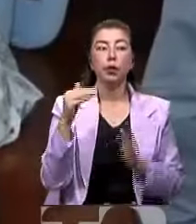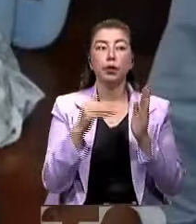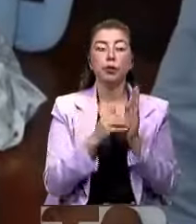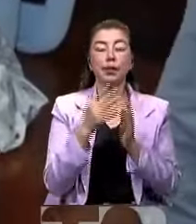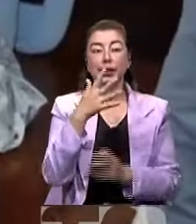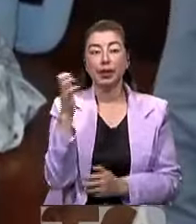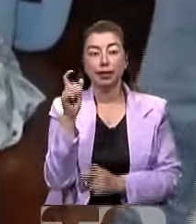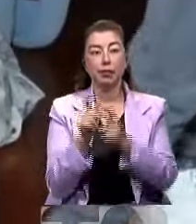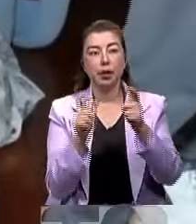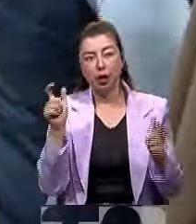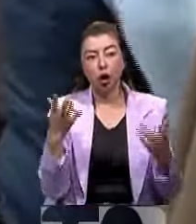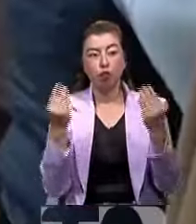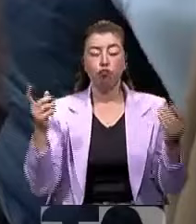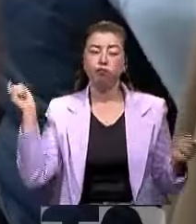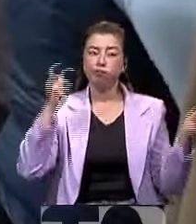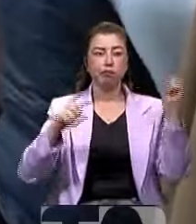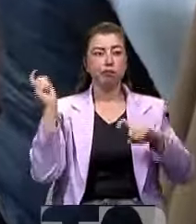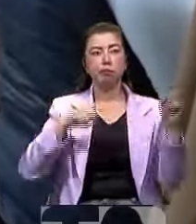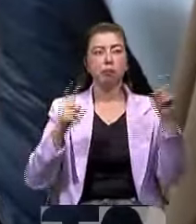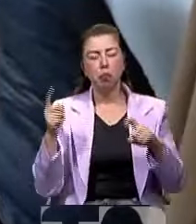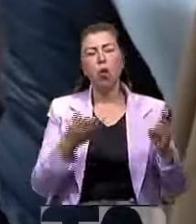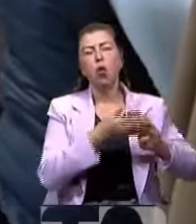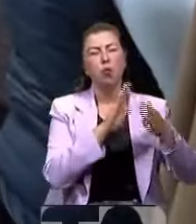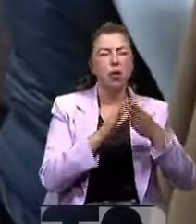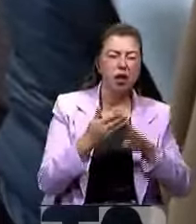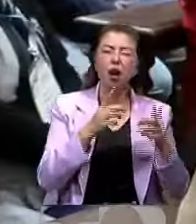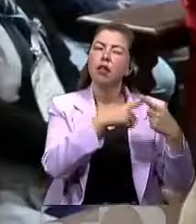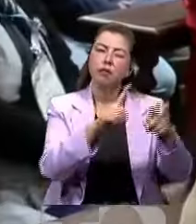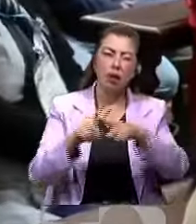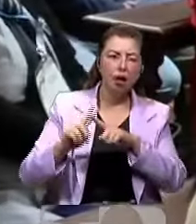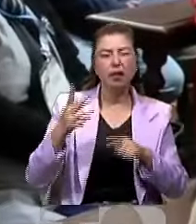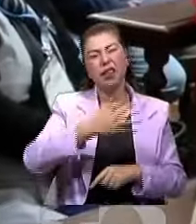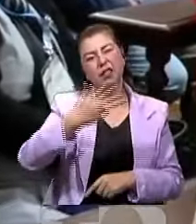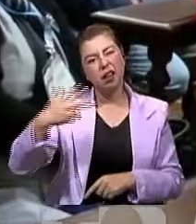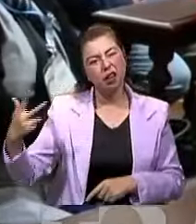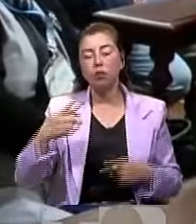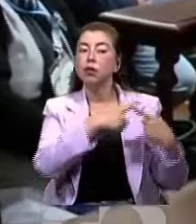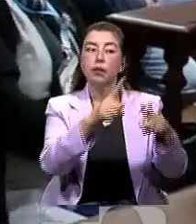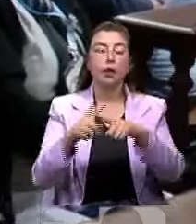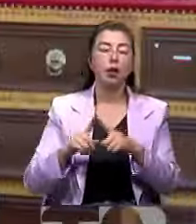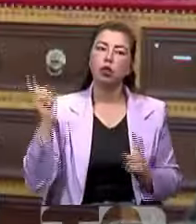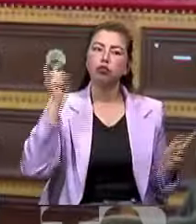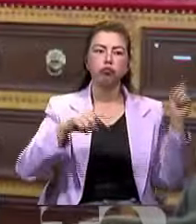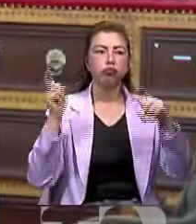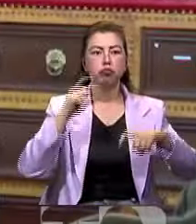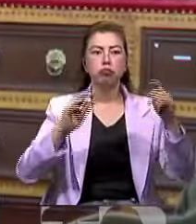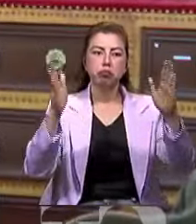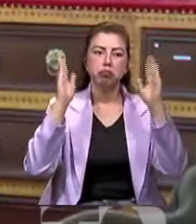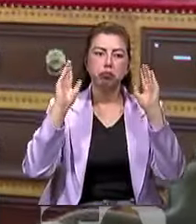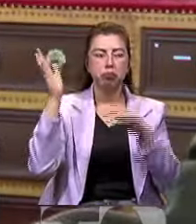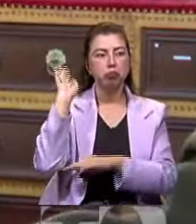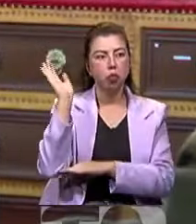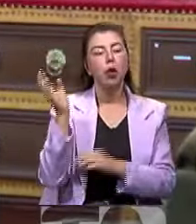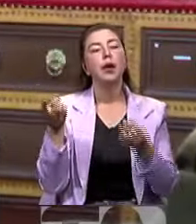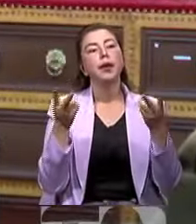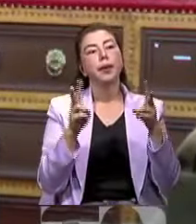entre participantes del Congreso y miembros de comunidades extranjeras en Ecuador, asistieron a las Eucaristías. También hubo misa en latín